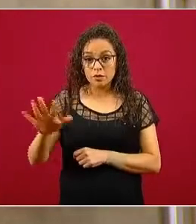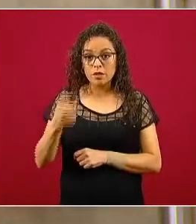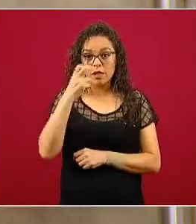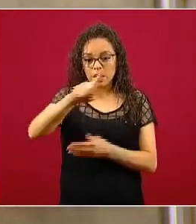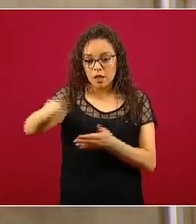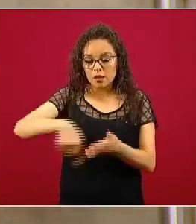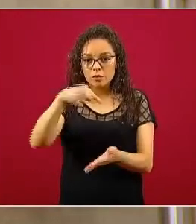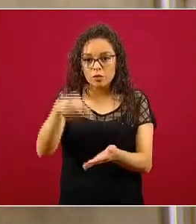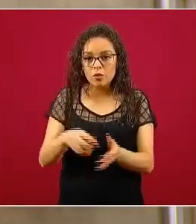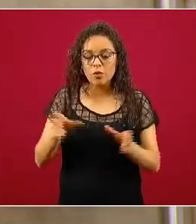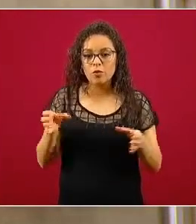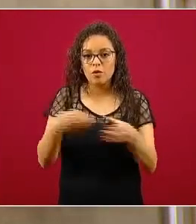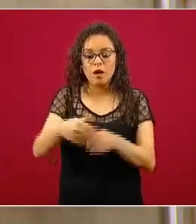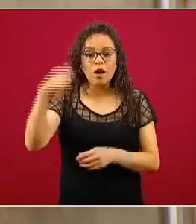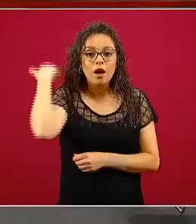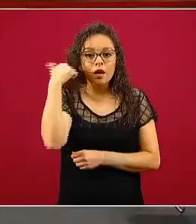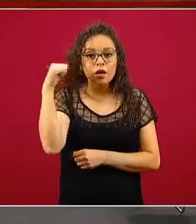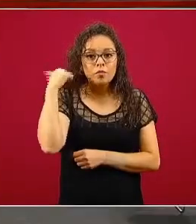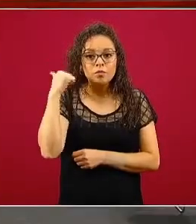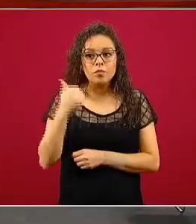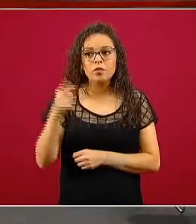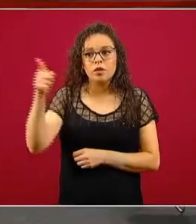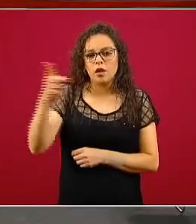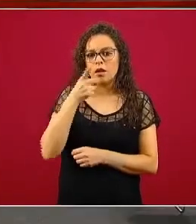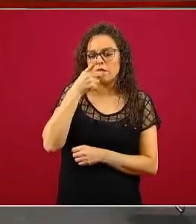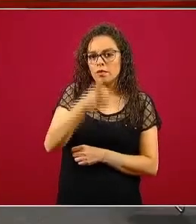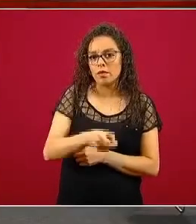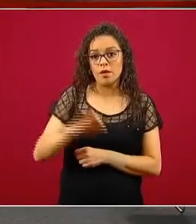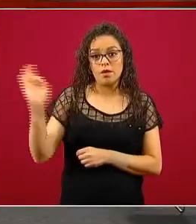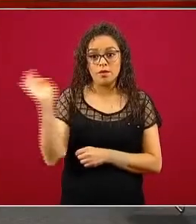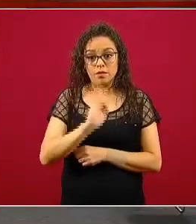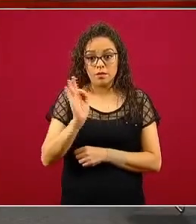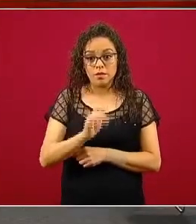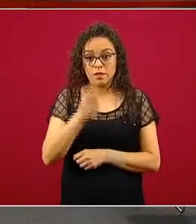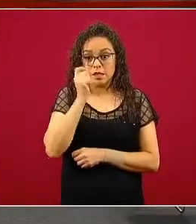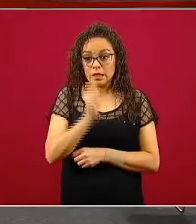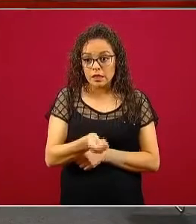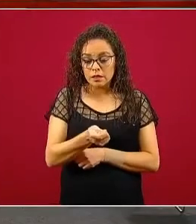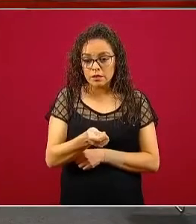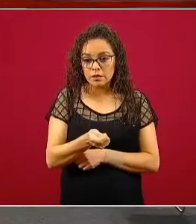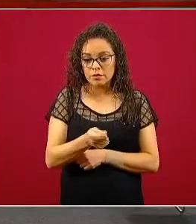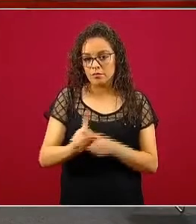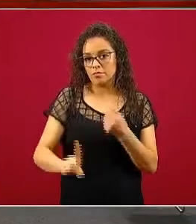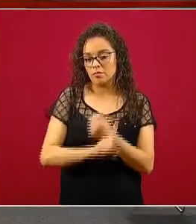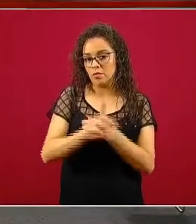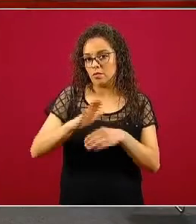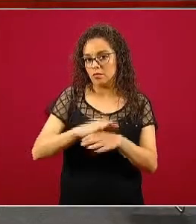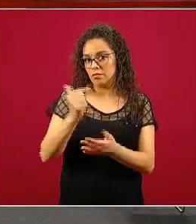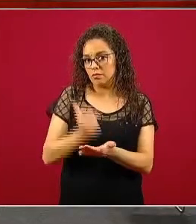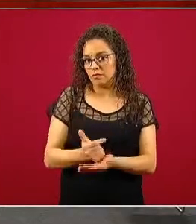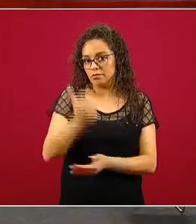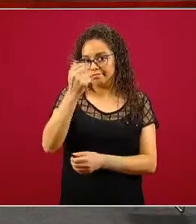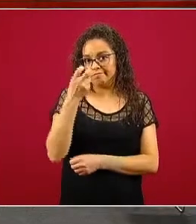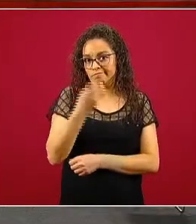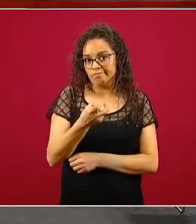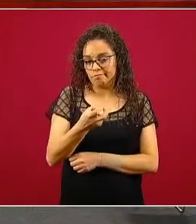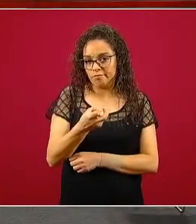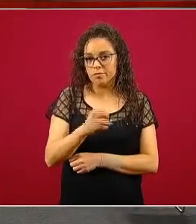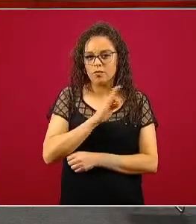Acapulco. Incluso está ella mencionando un posible colapso del sistema en este caso. Si nos puede aclarar un poquito esto.